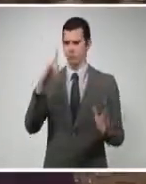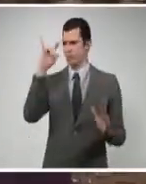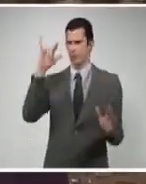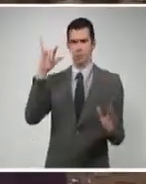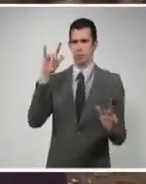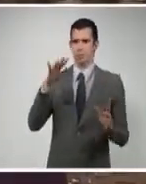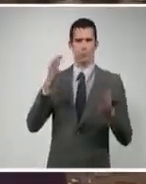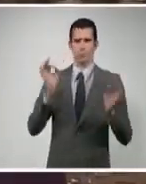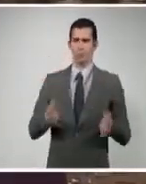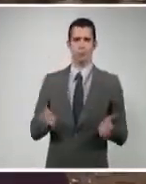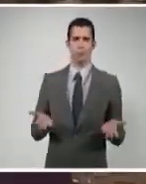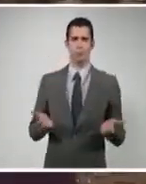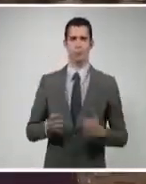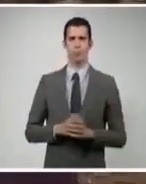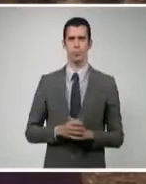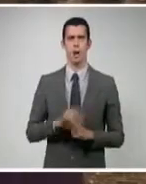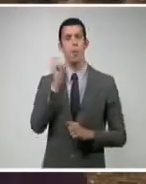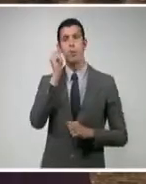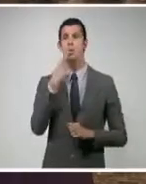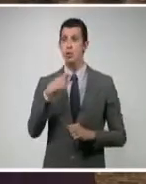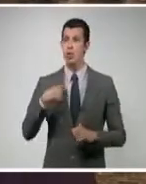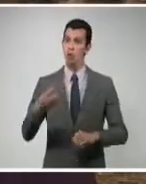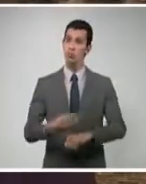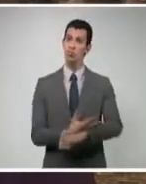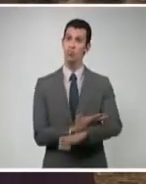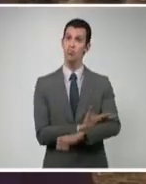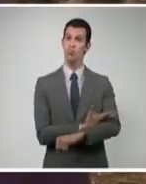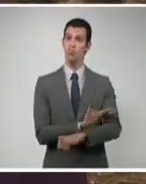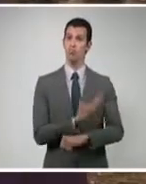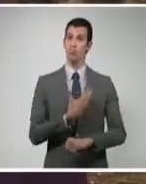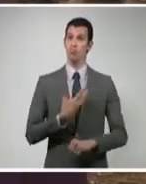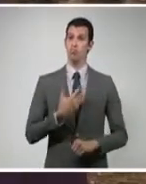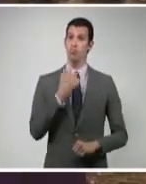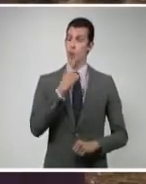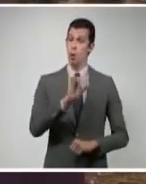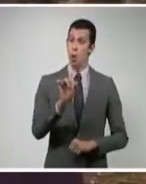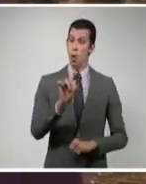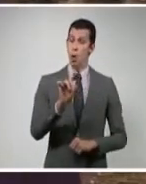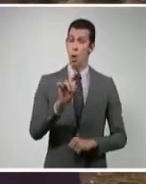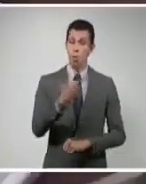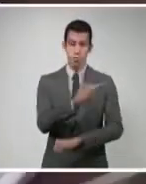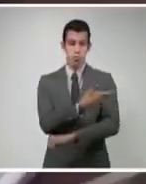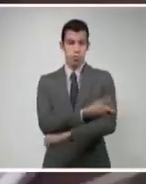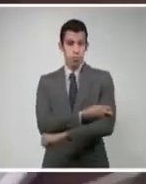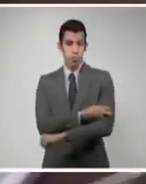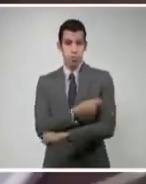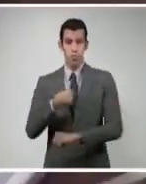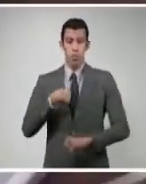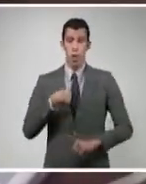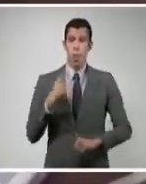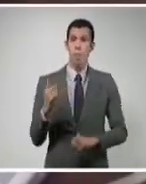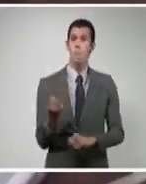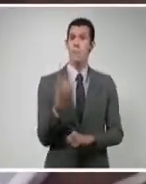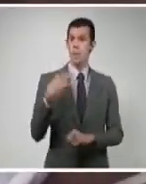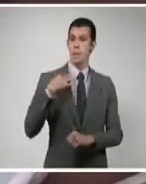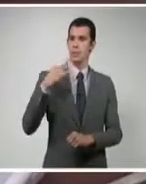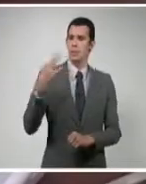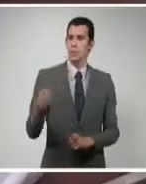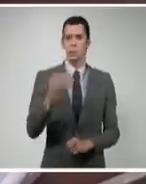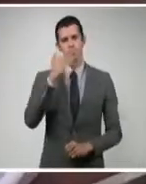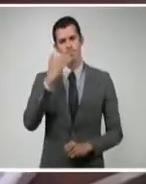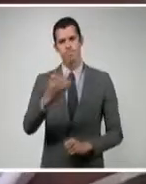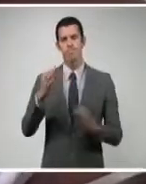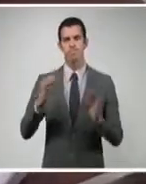emocionada porque eso es un paso muy grande sentirse orgullosa de ser seleccionada una